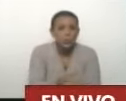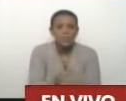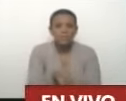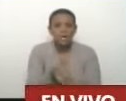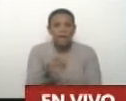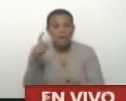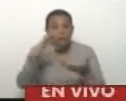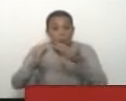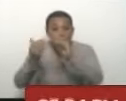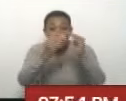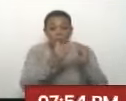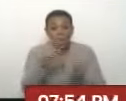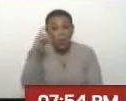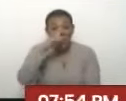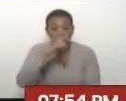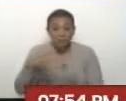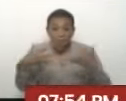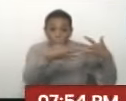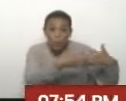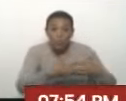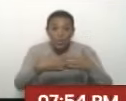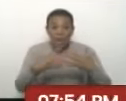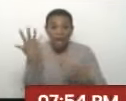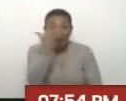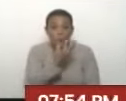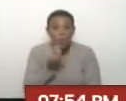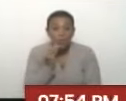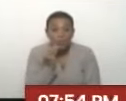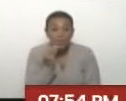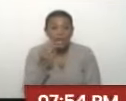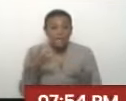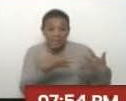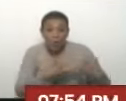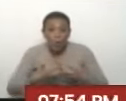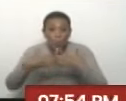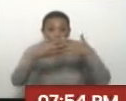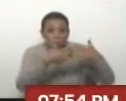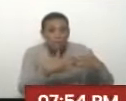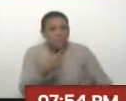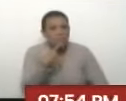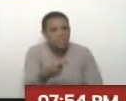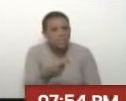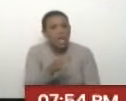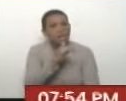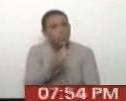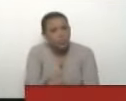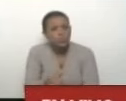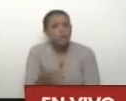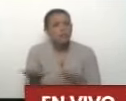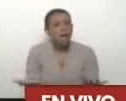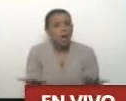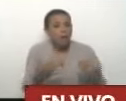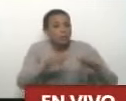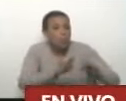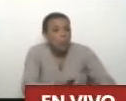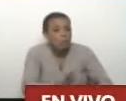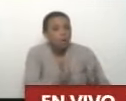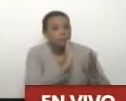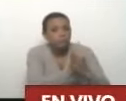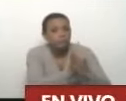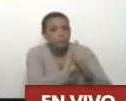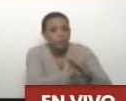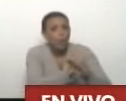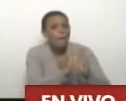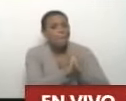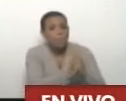comunidad judía de los Estados Unidos, la juventud de Estados Unidos, el pueblo de Estados Unidos, tiene que detener esta